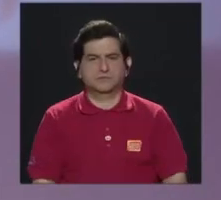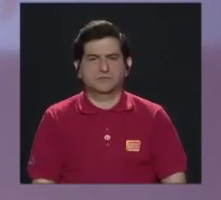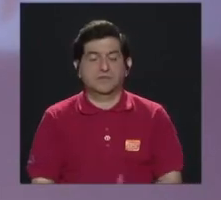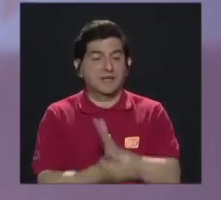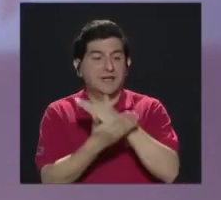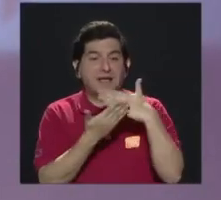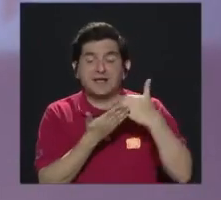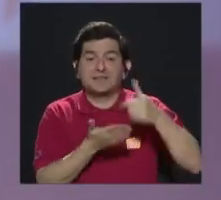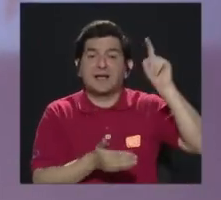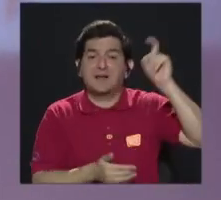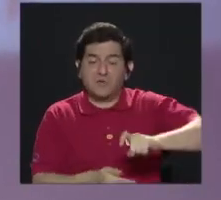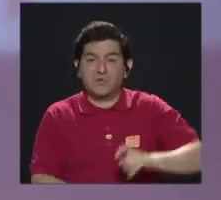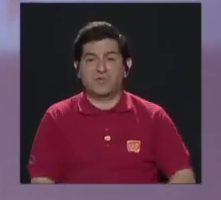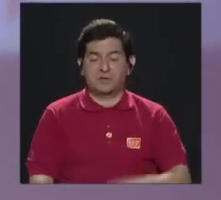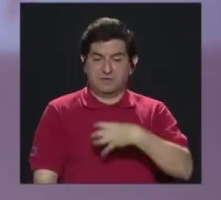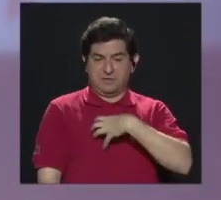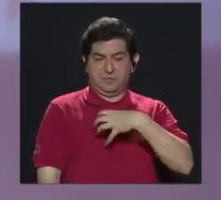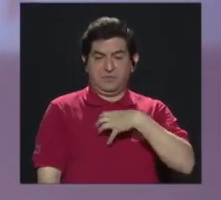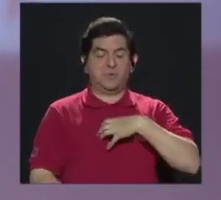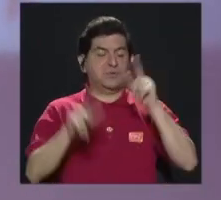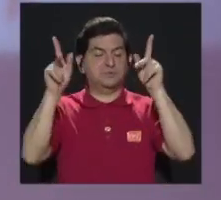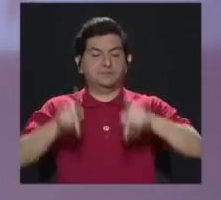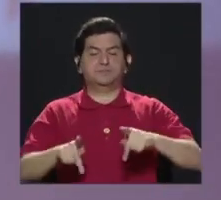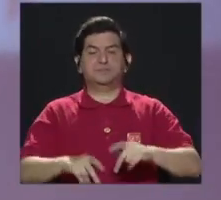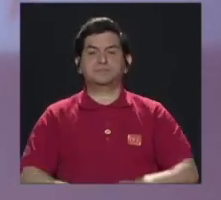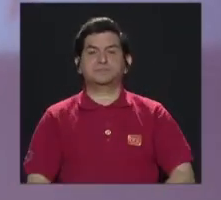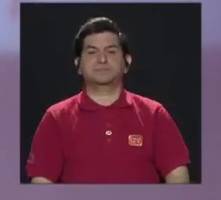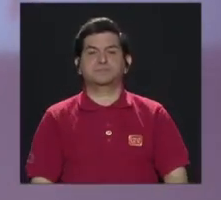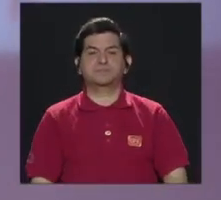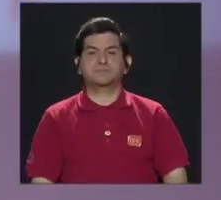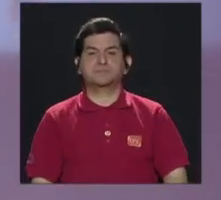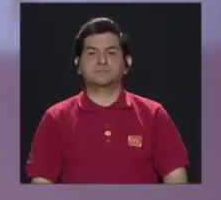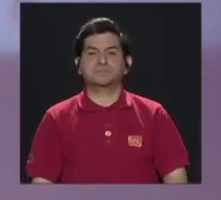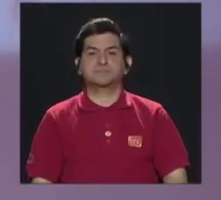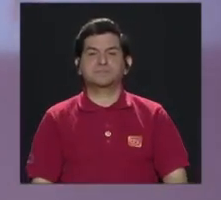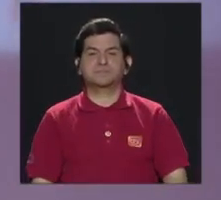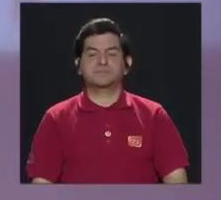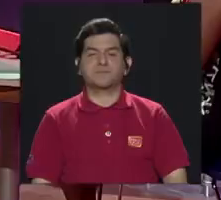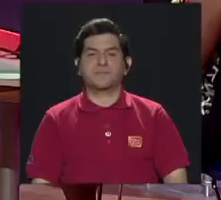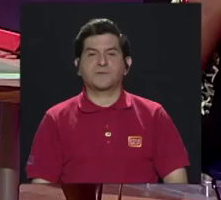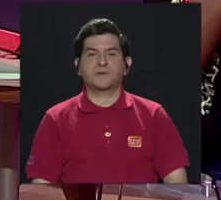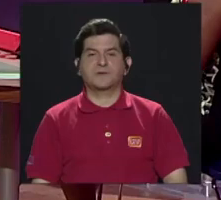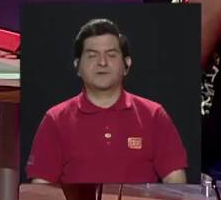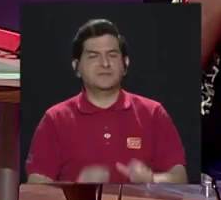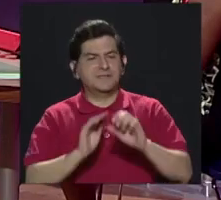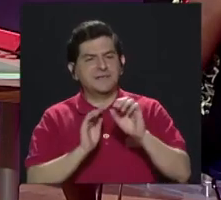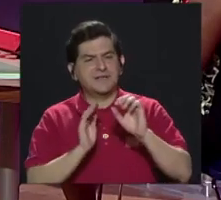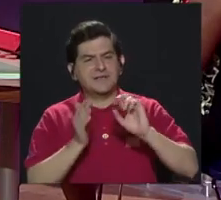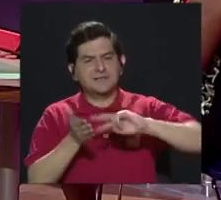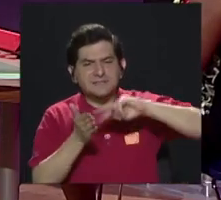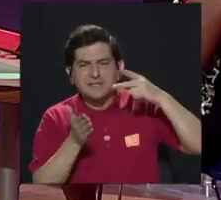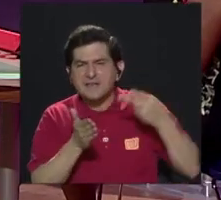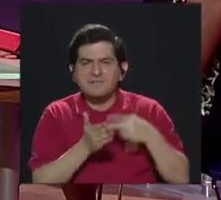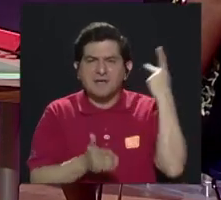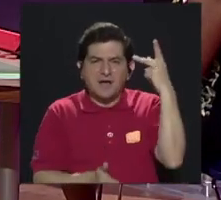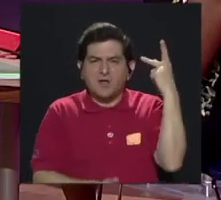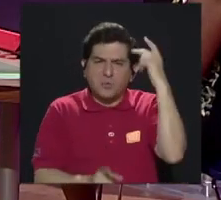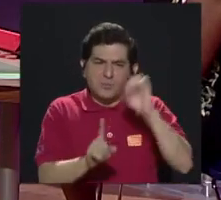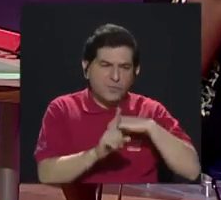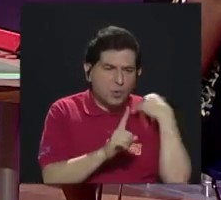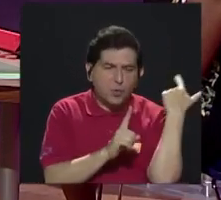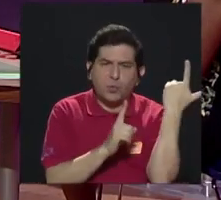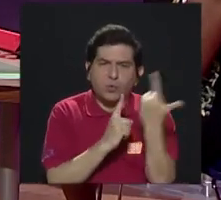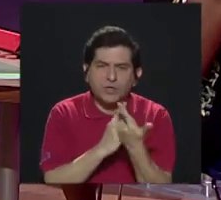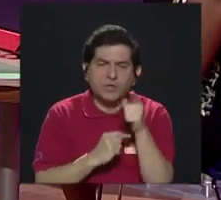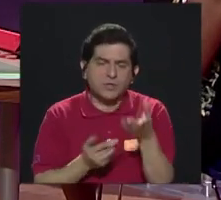que debería ser inherente a las personas. ¿Cuál ha sido ese significado político y social que